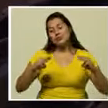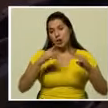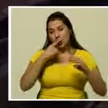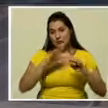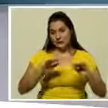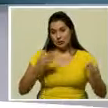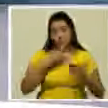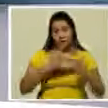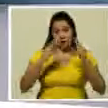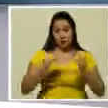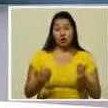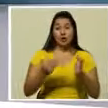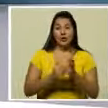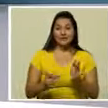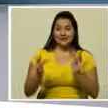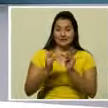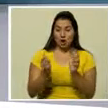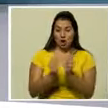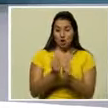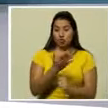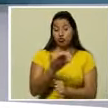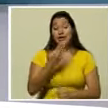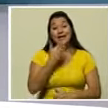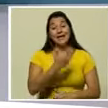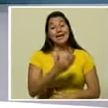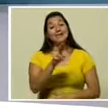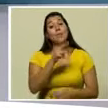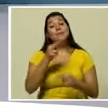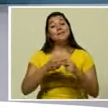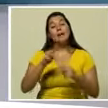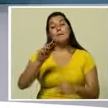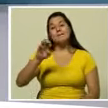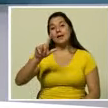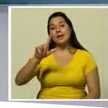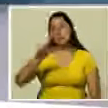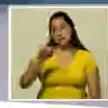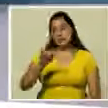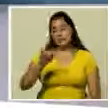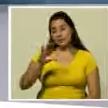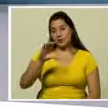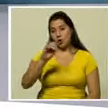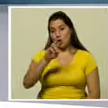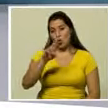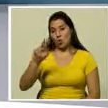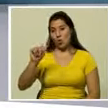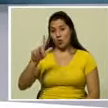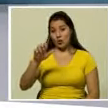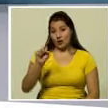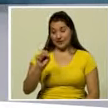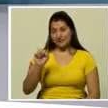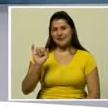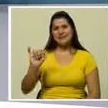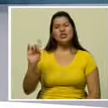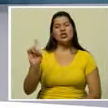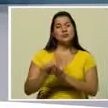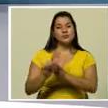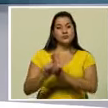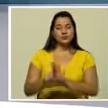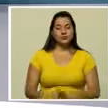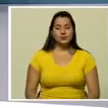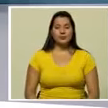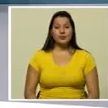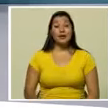noches. Muchas gracias a nuestra compañera Melanie Corrales desde la Asamblea Legislativa. Y ahora,